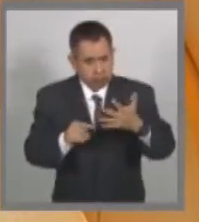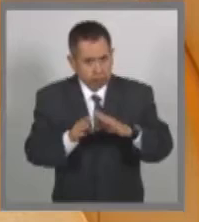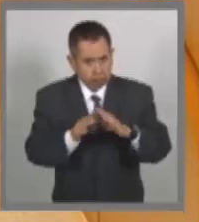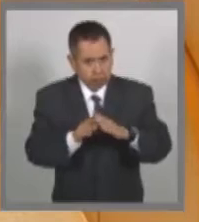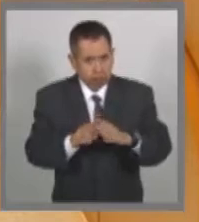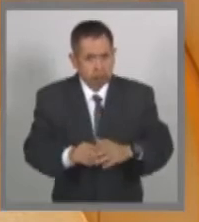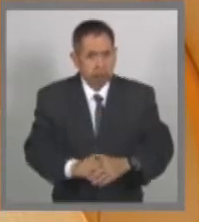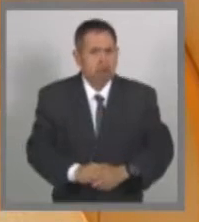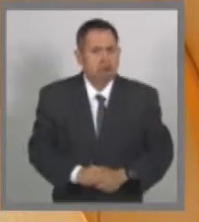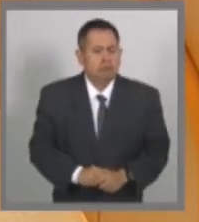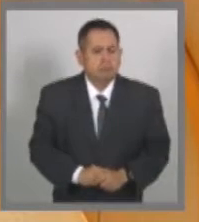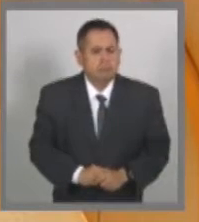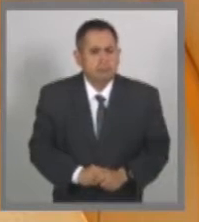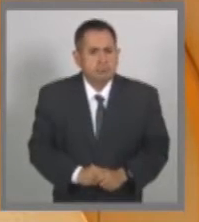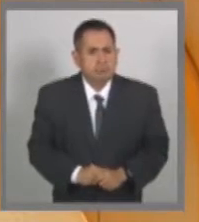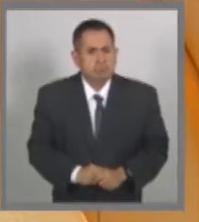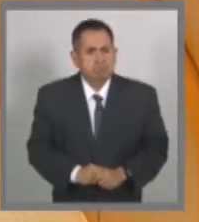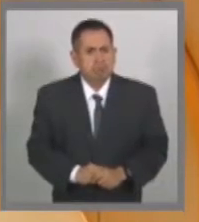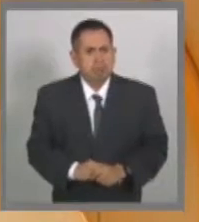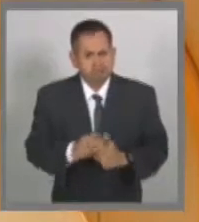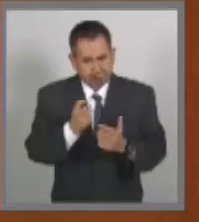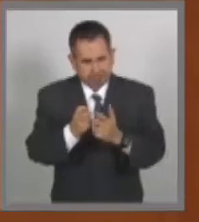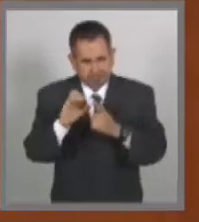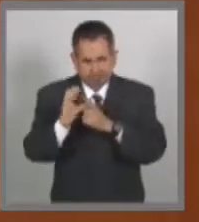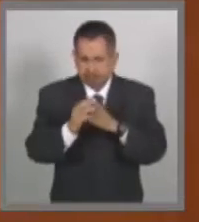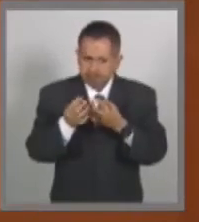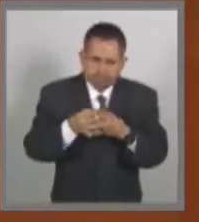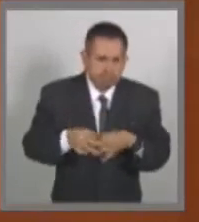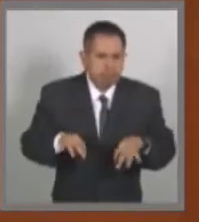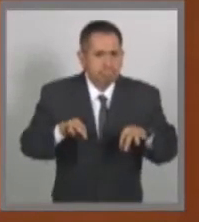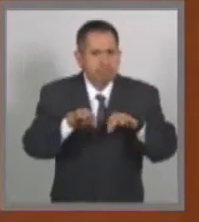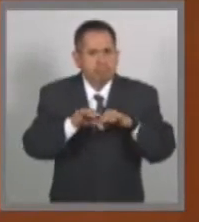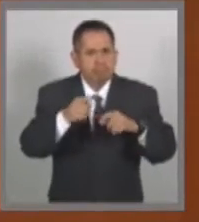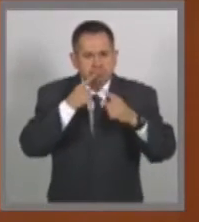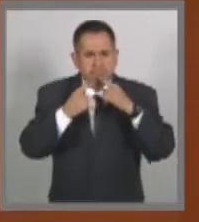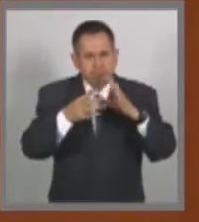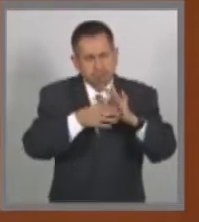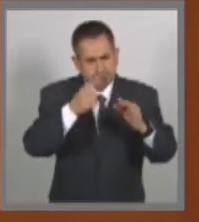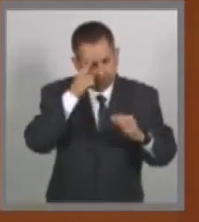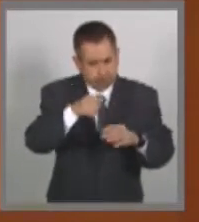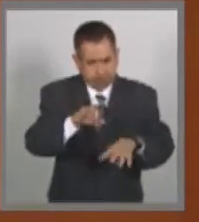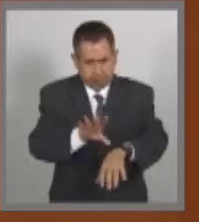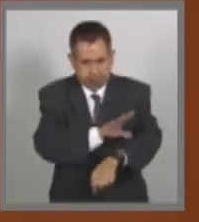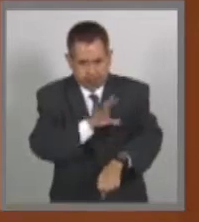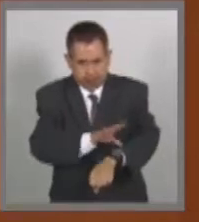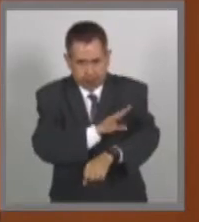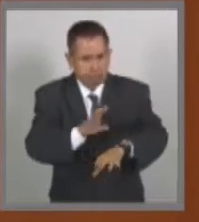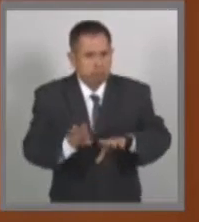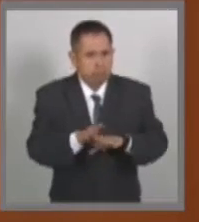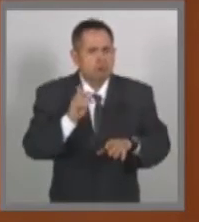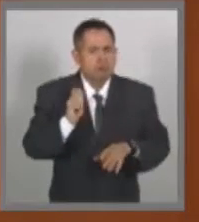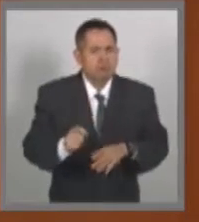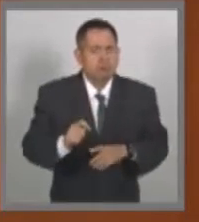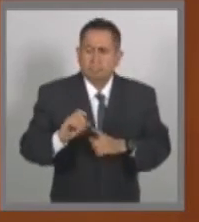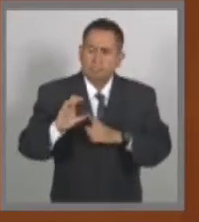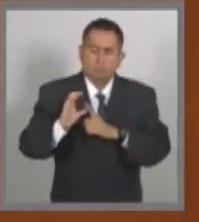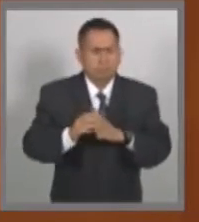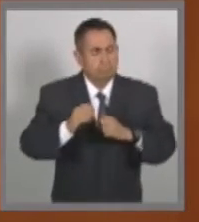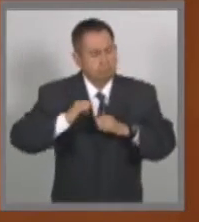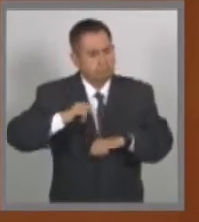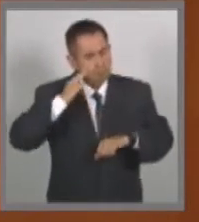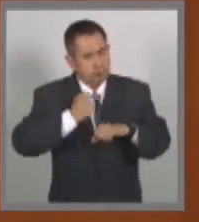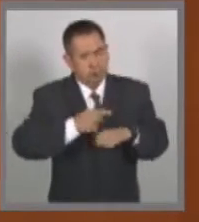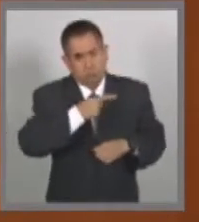de esta comisión tan importante para el tema energético. Son comisionados que tienen